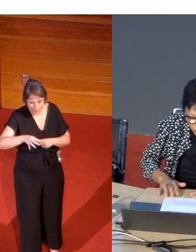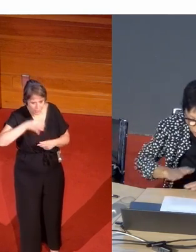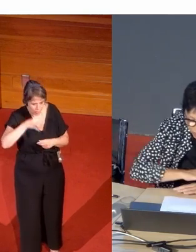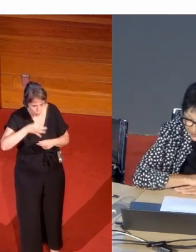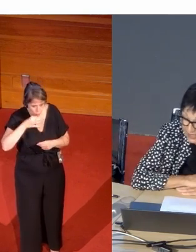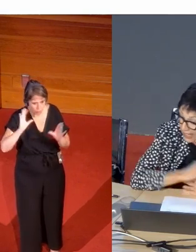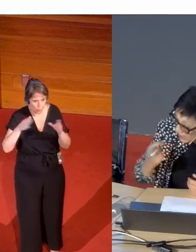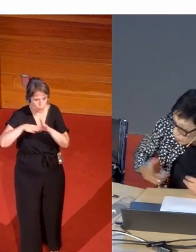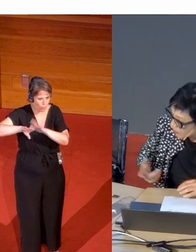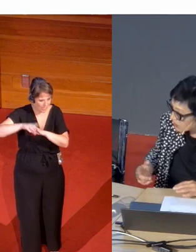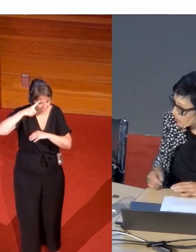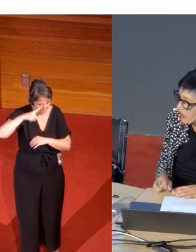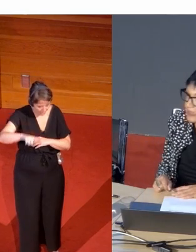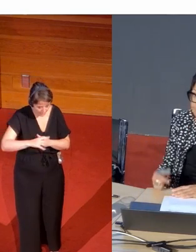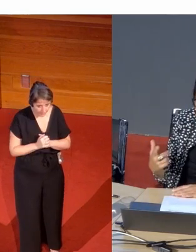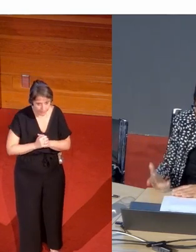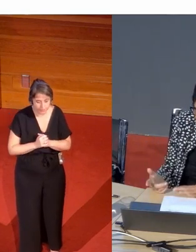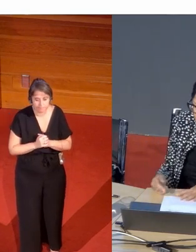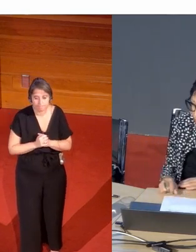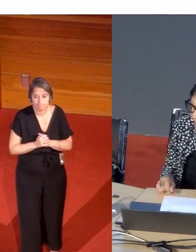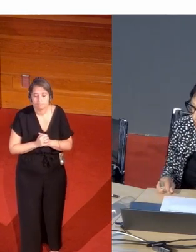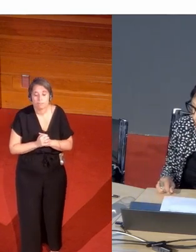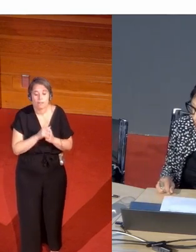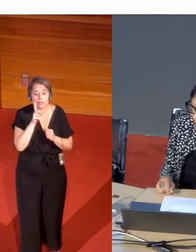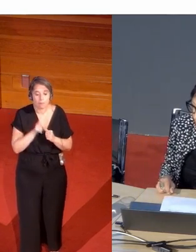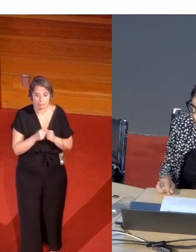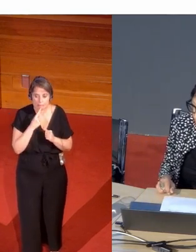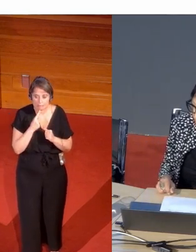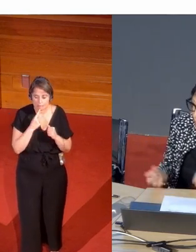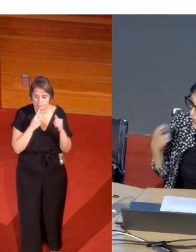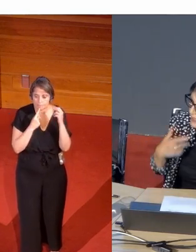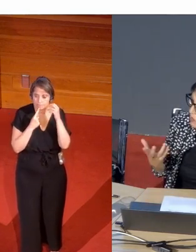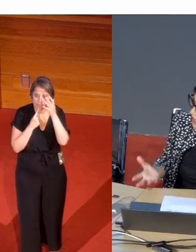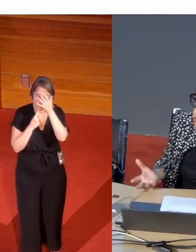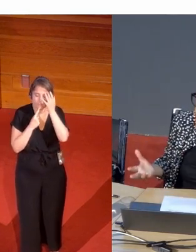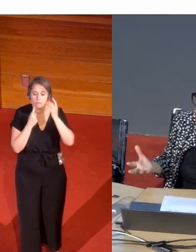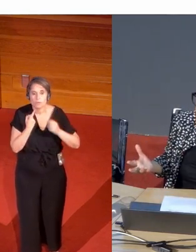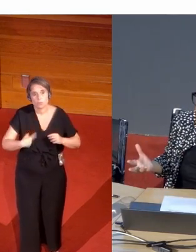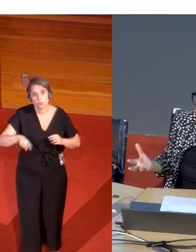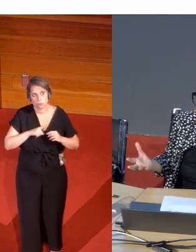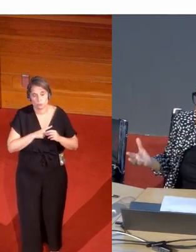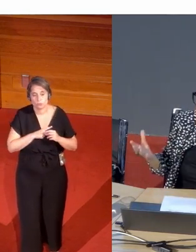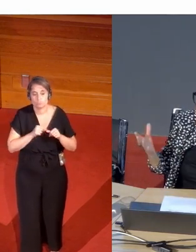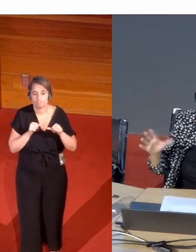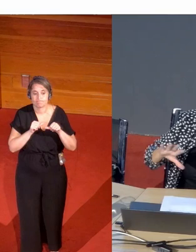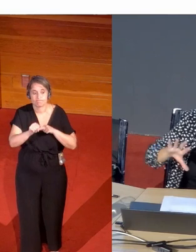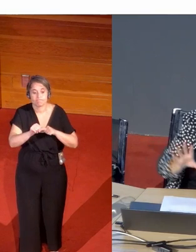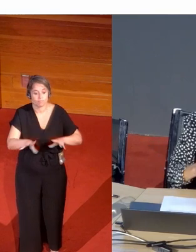discurso lo conocéis y luego por último terminar diciendo que igual que tenemos que